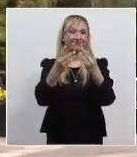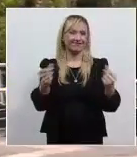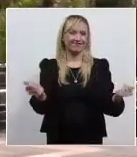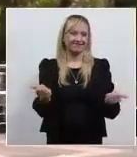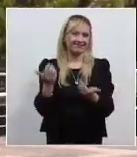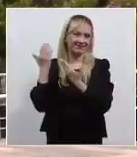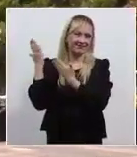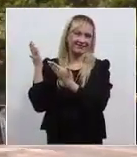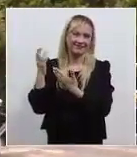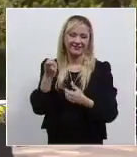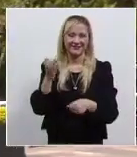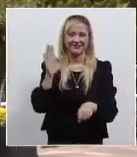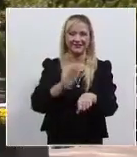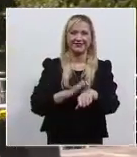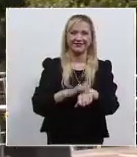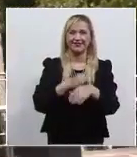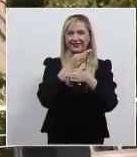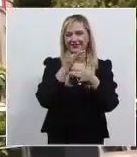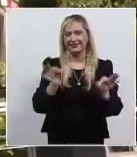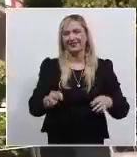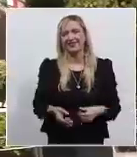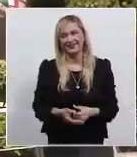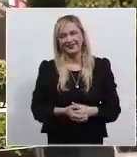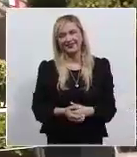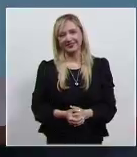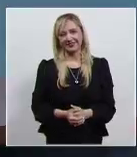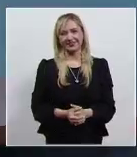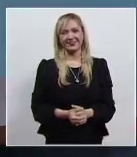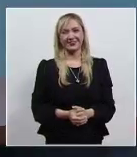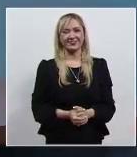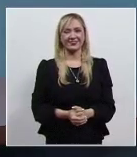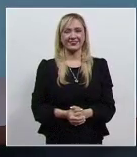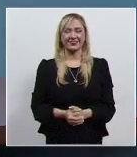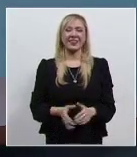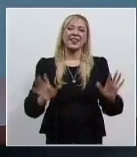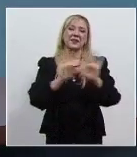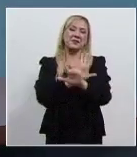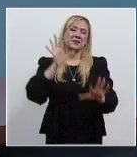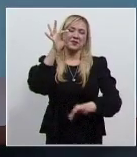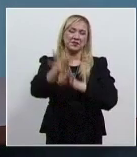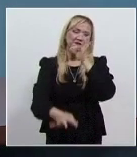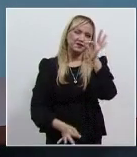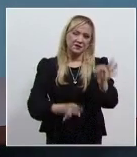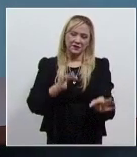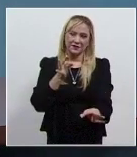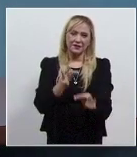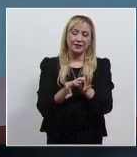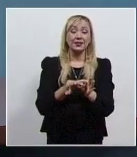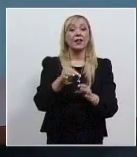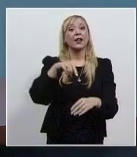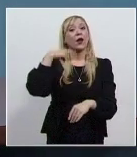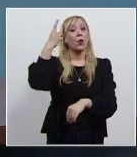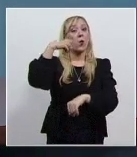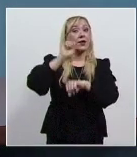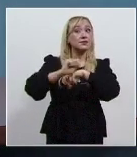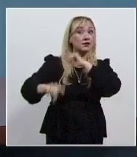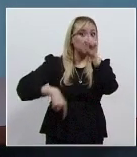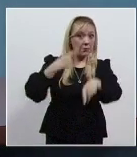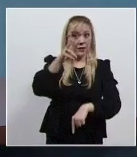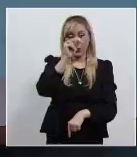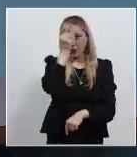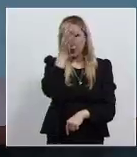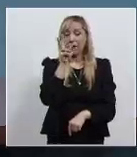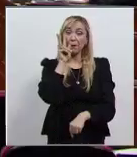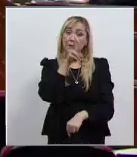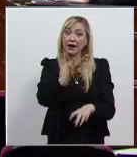Federación, con información de Lorena Sánchez Cabrera. Y ya nos vamos, pero no se pierda la próxima semana las sesiones